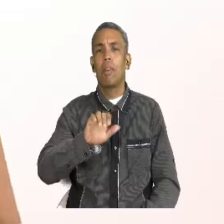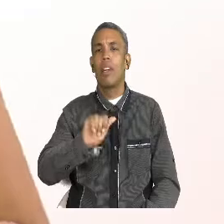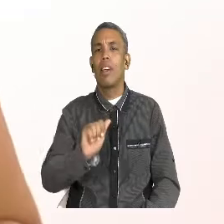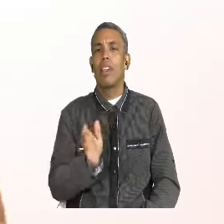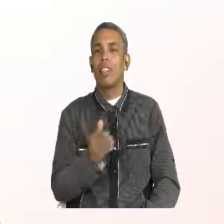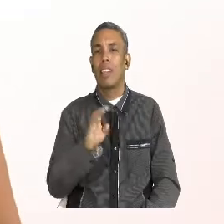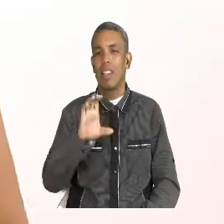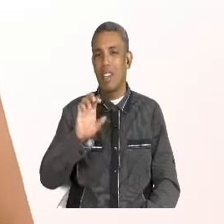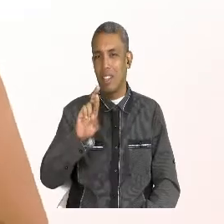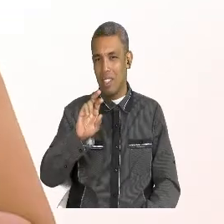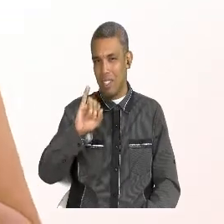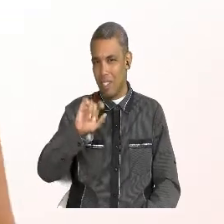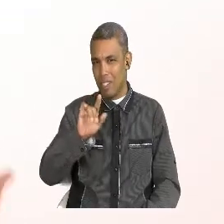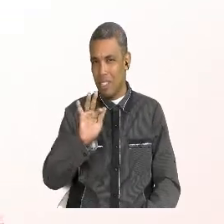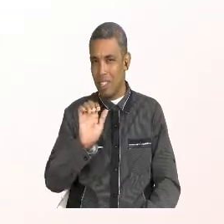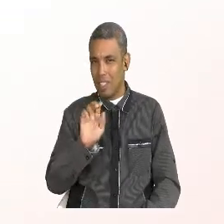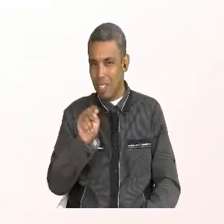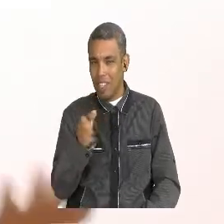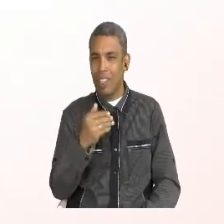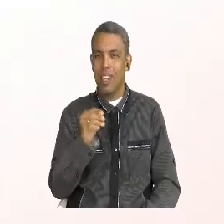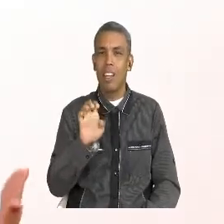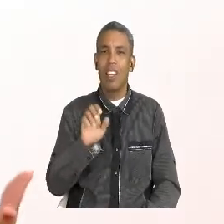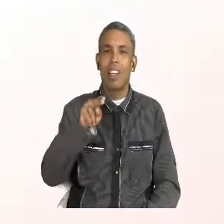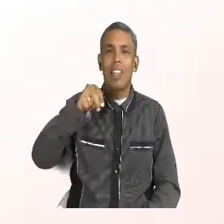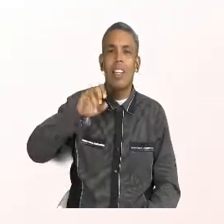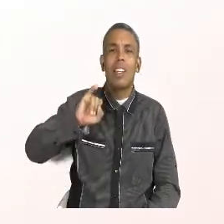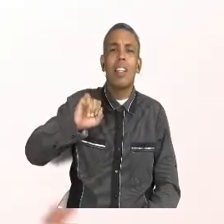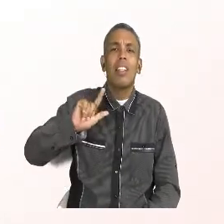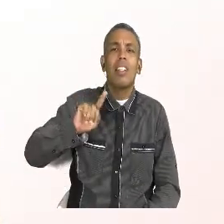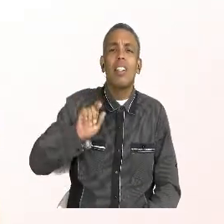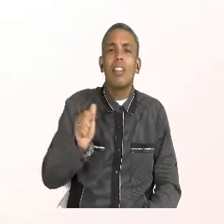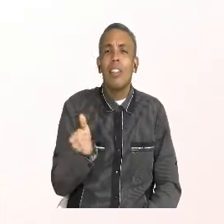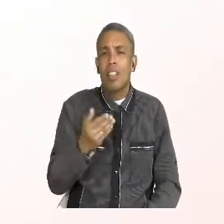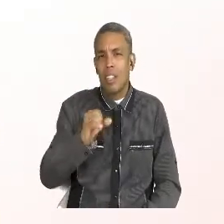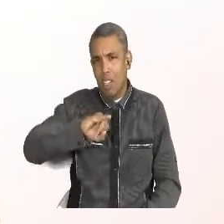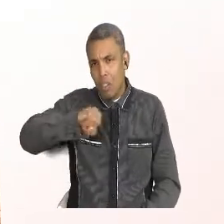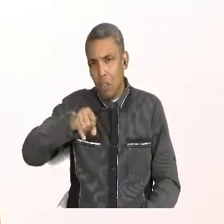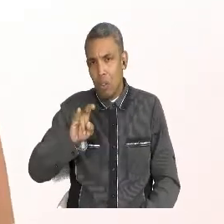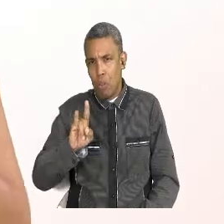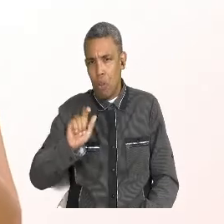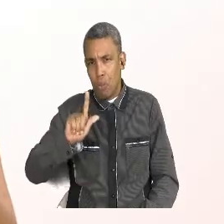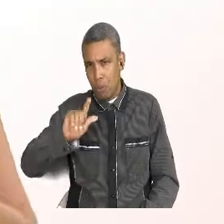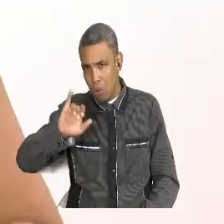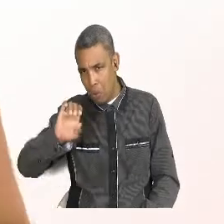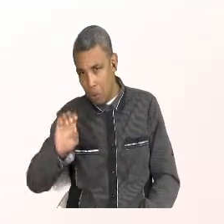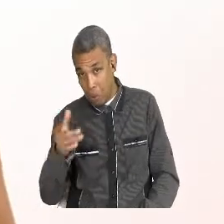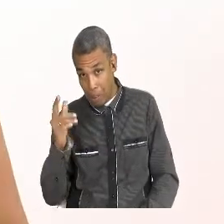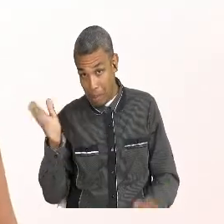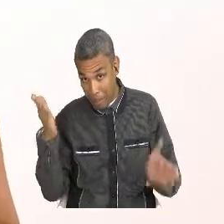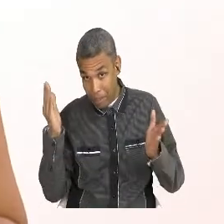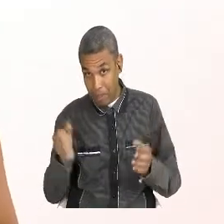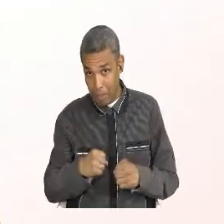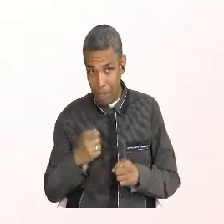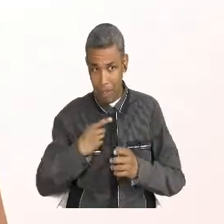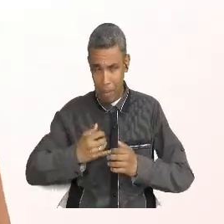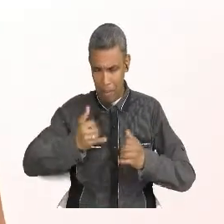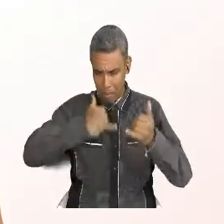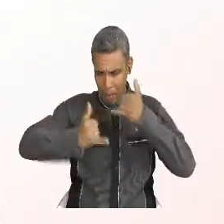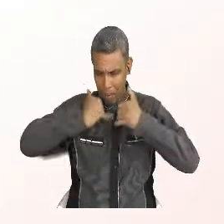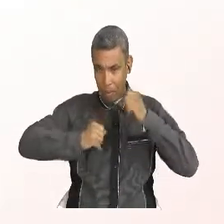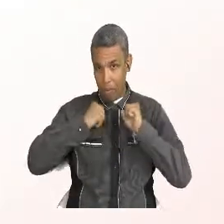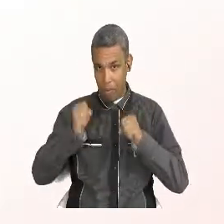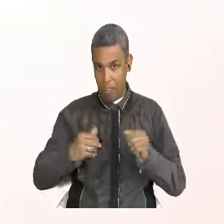Doña Edith, todas ellas, Doña Nilsa, Julio Rafael, todos ellos que están siempre ahí conectaditos con nosotros, los invito para que se metan a través de nuestra